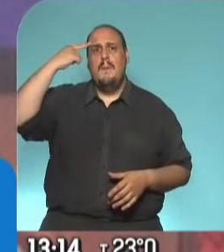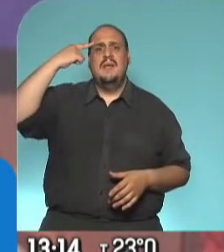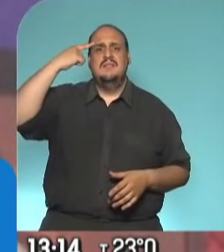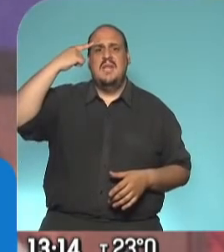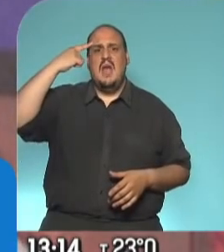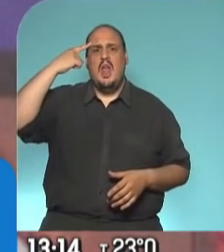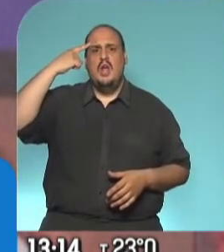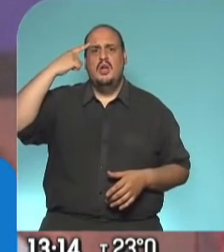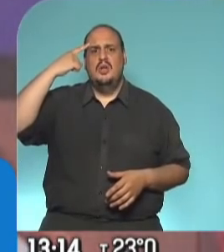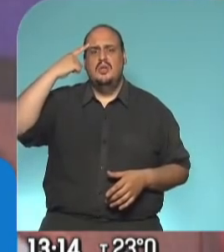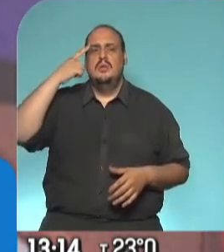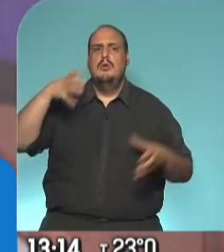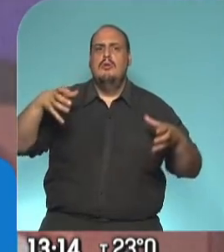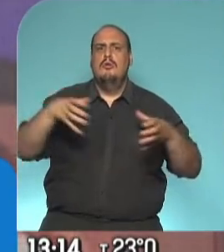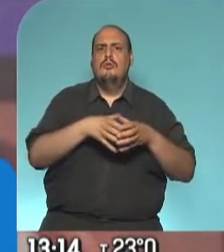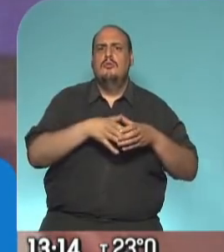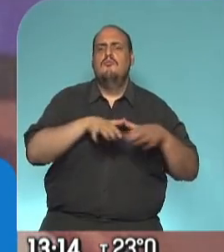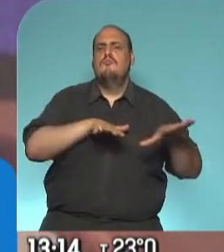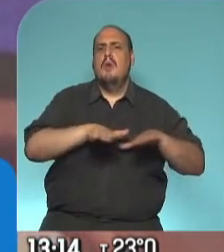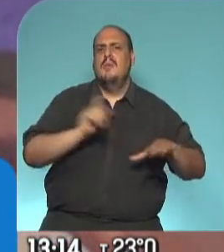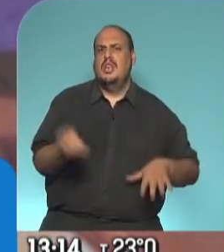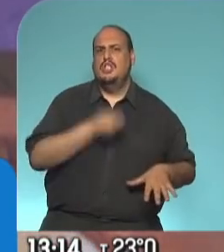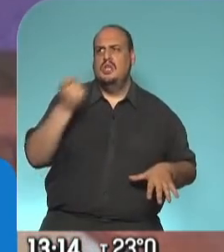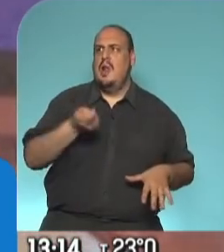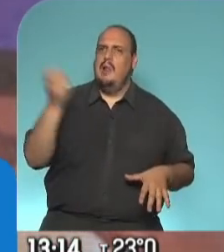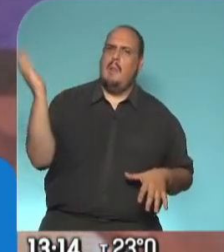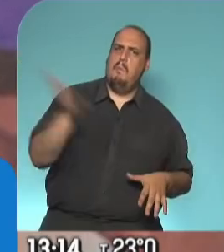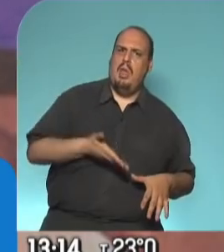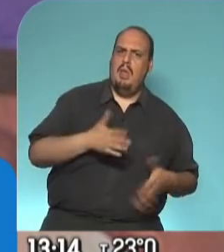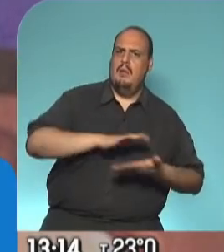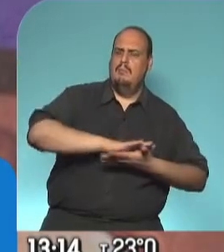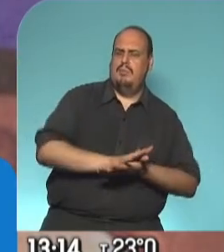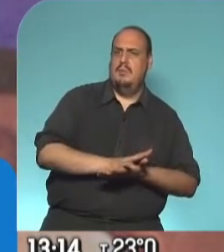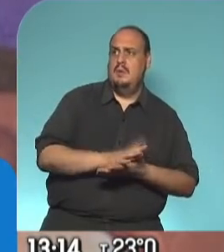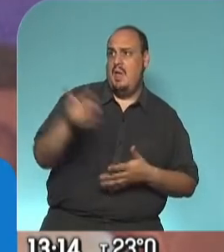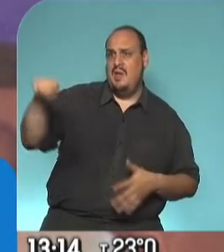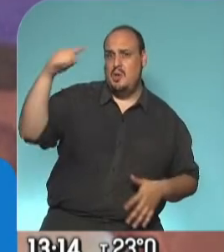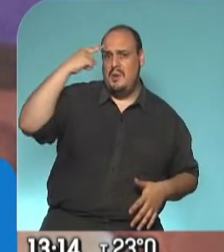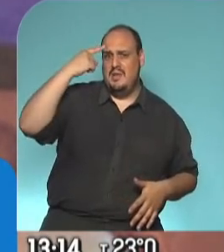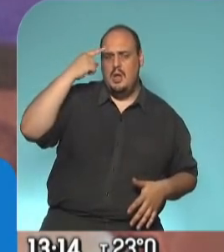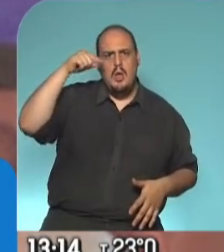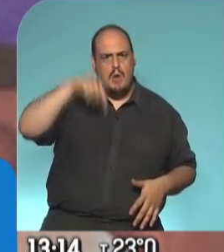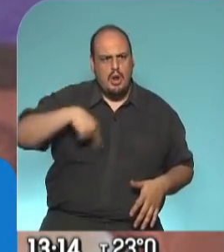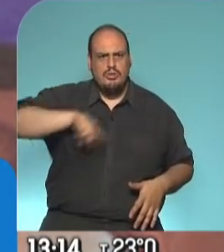a matar al movimiento al socialismo. Y aquí en el Alto les